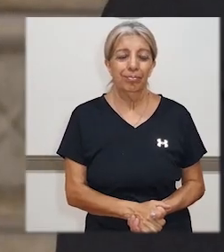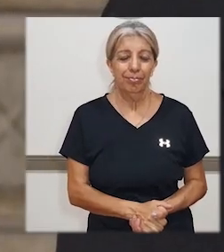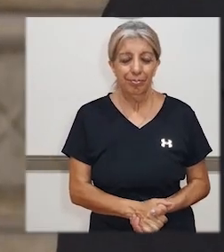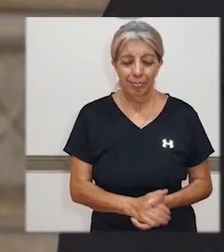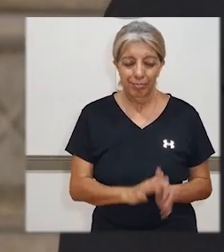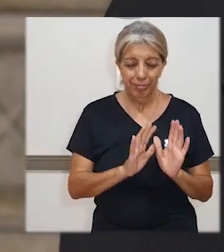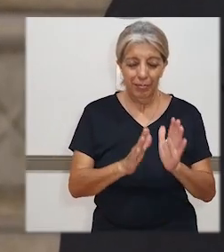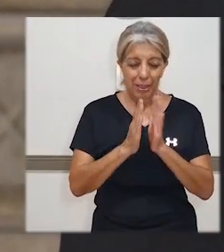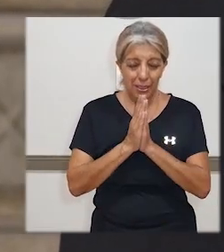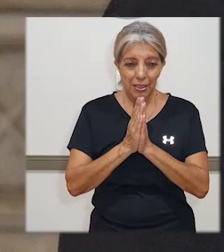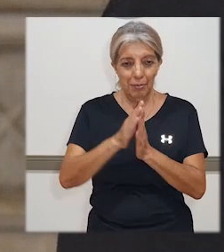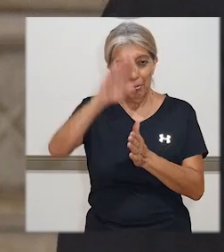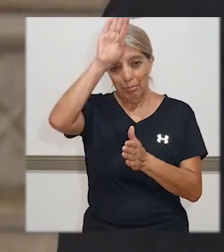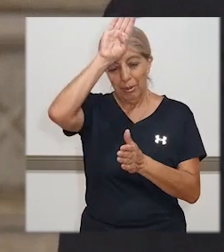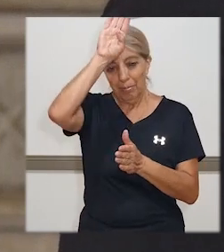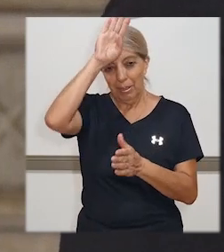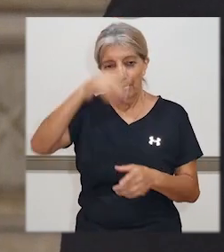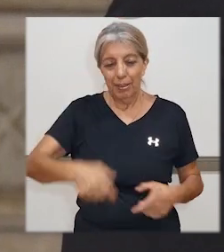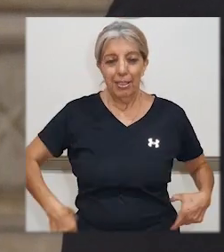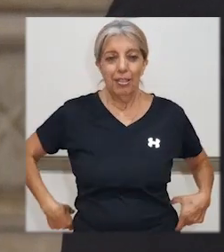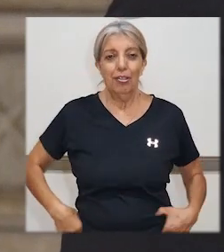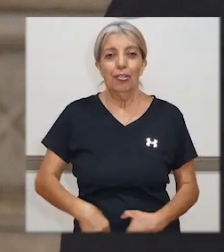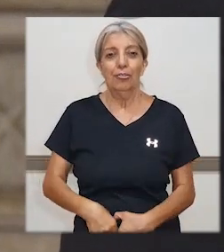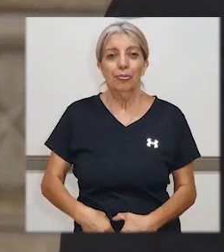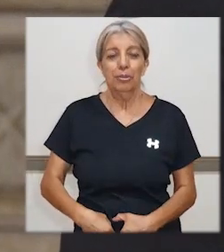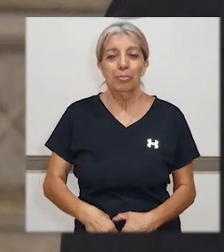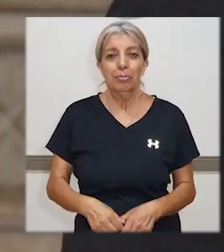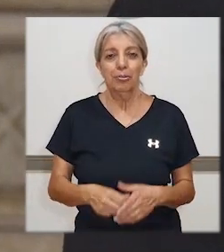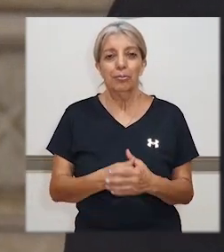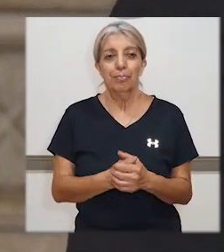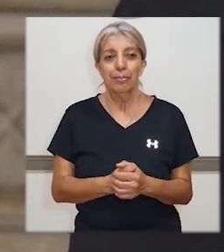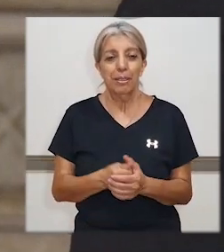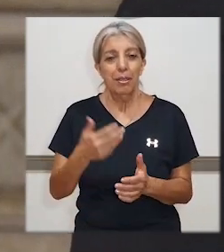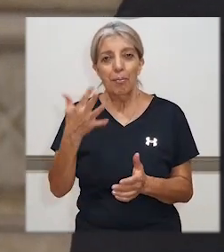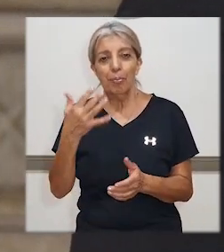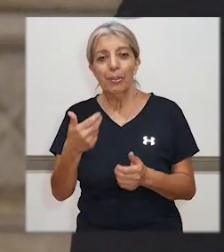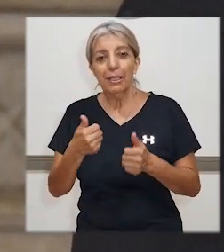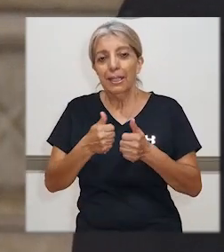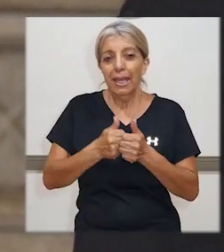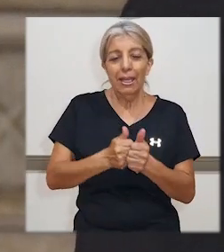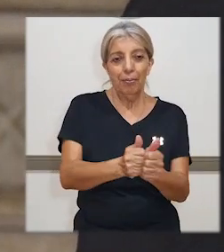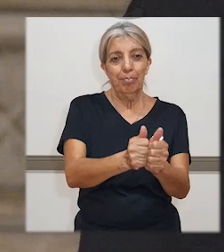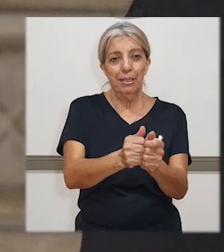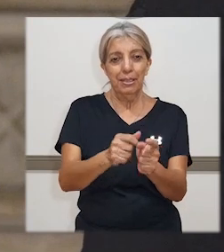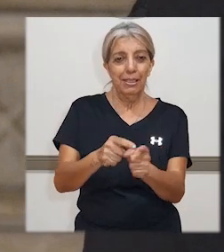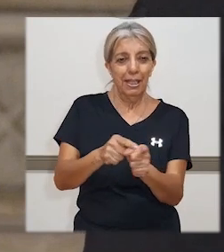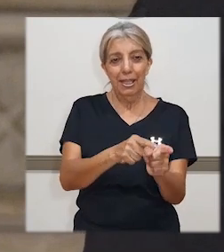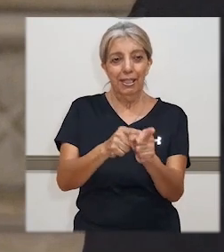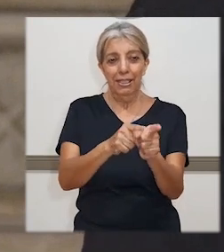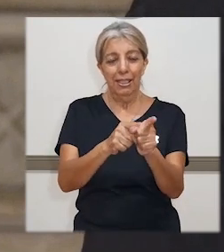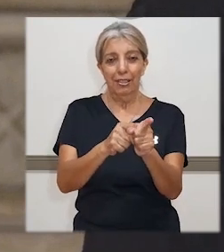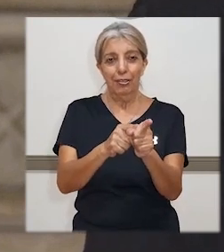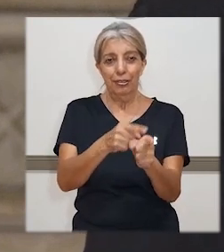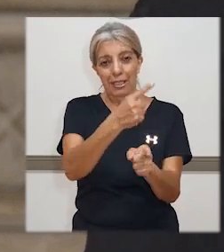Papa Francisco y por nuestros obispos, para que siendo fieles pastores sepan acompañar y guiar al